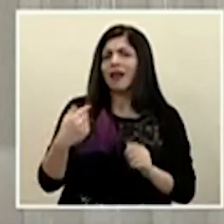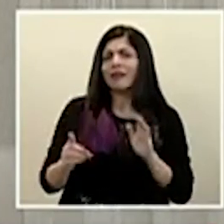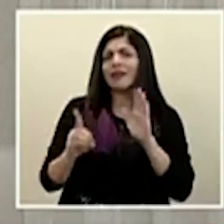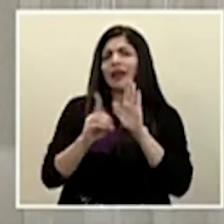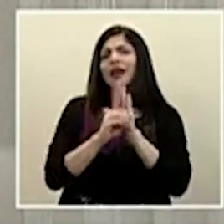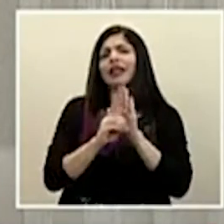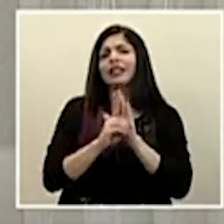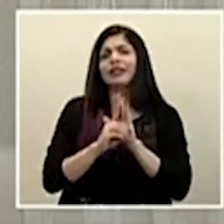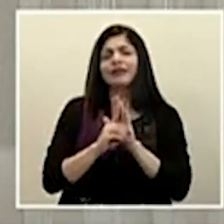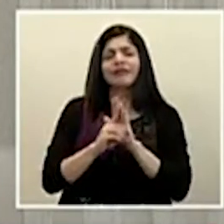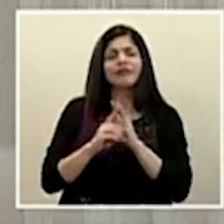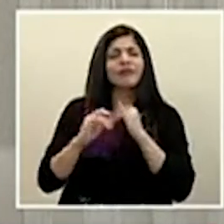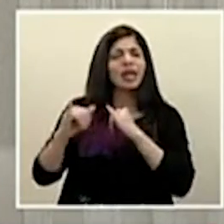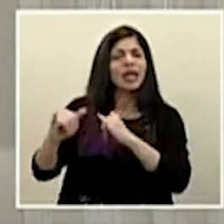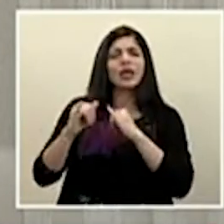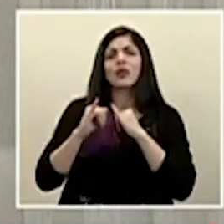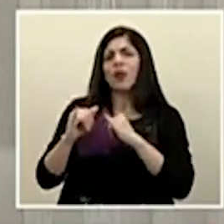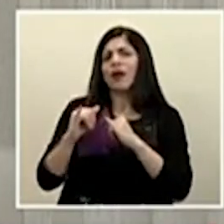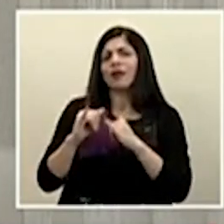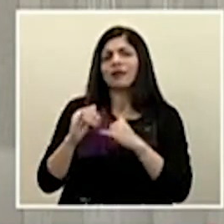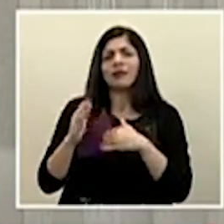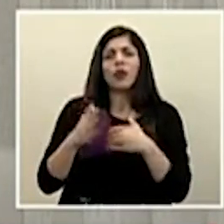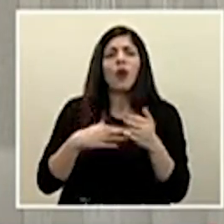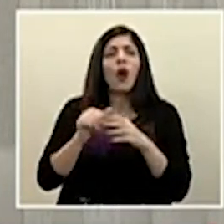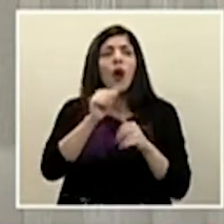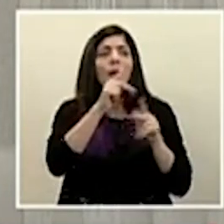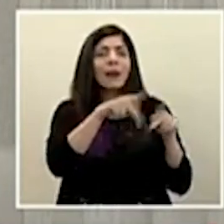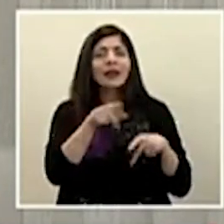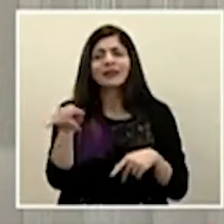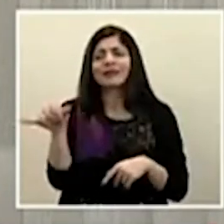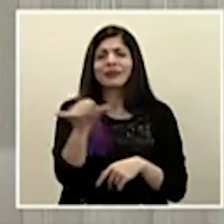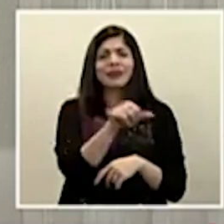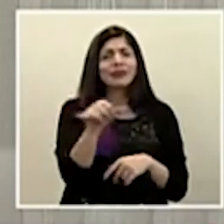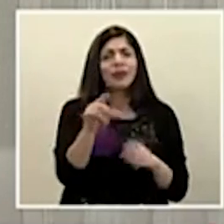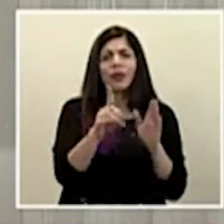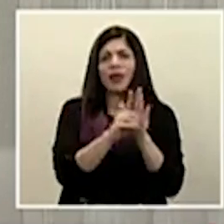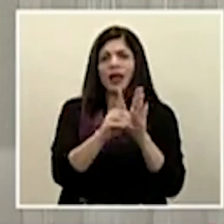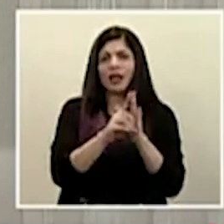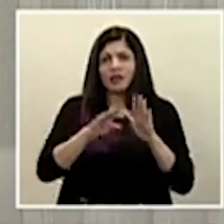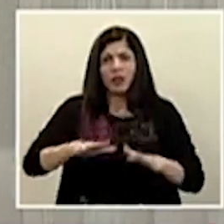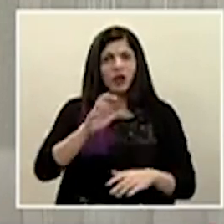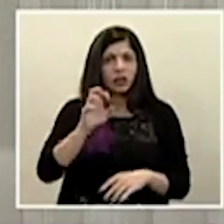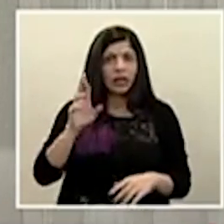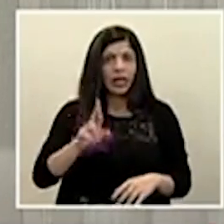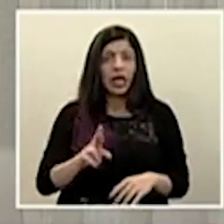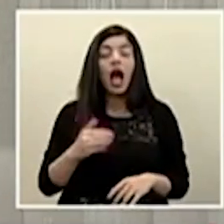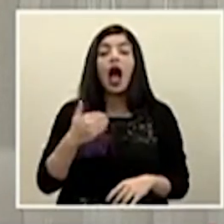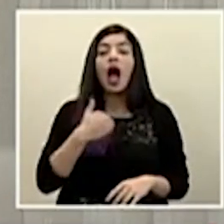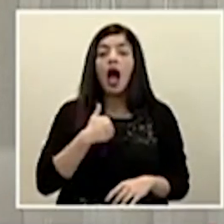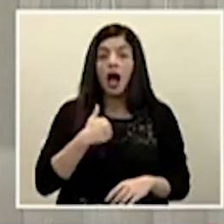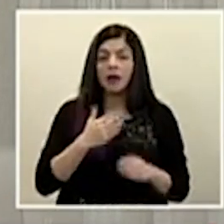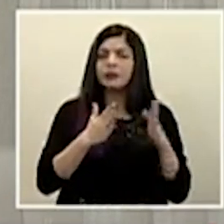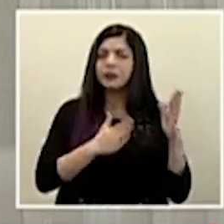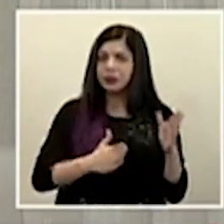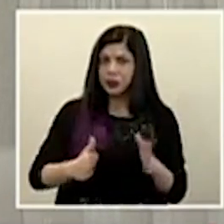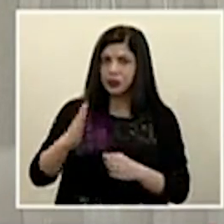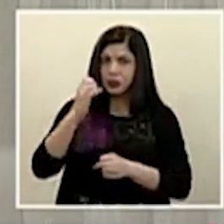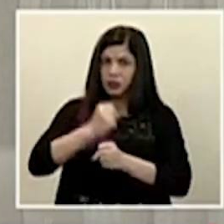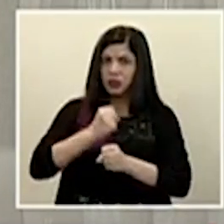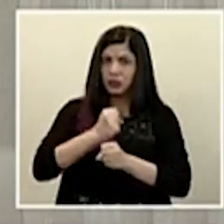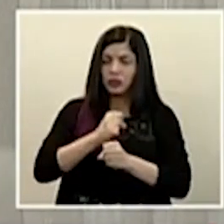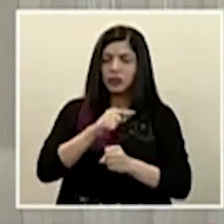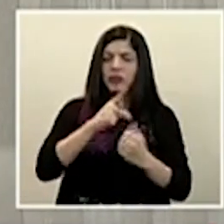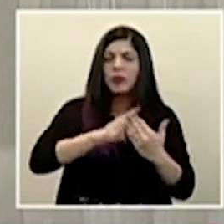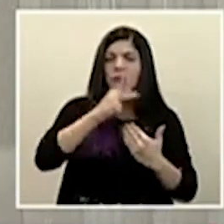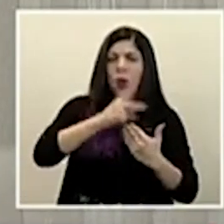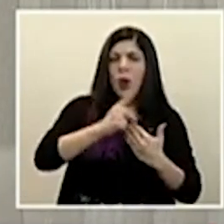derechos a cualquier otro ciudadano en Costa Rica. Tenemos un plan de trabajo del programa